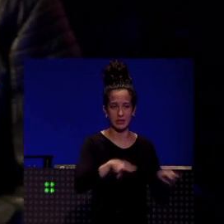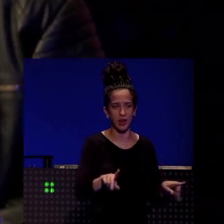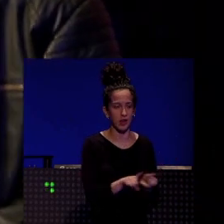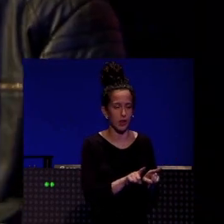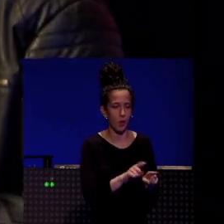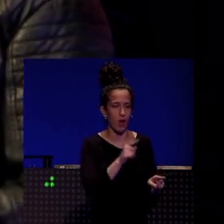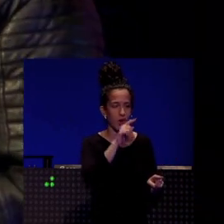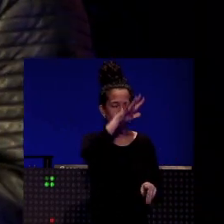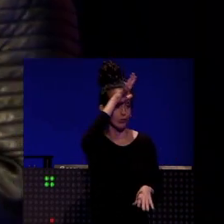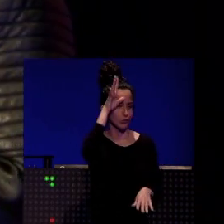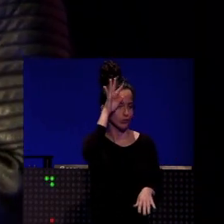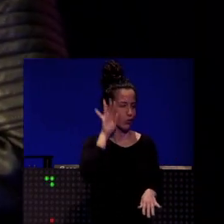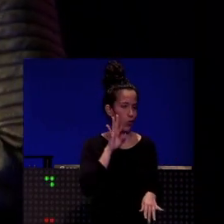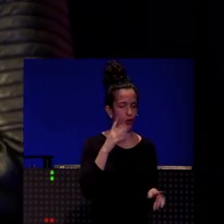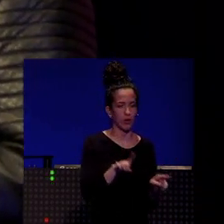jardín